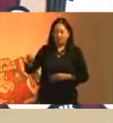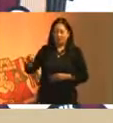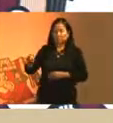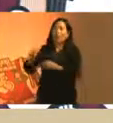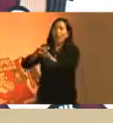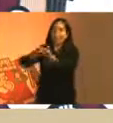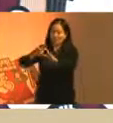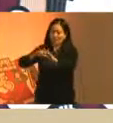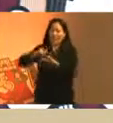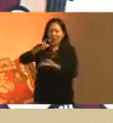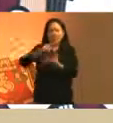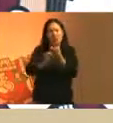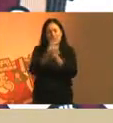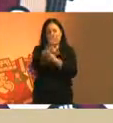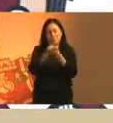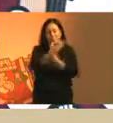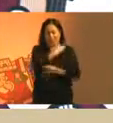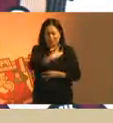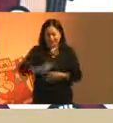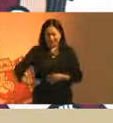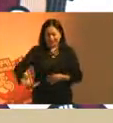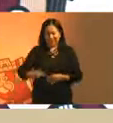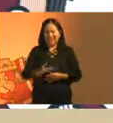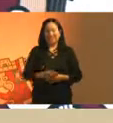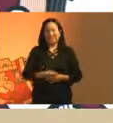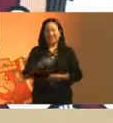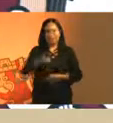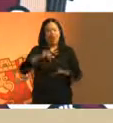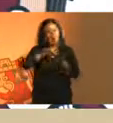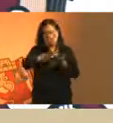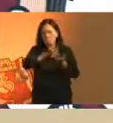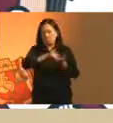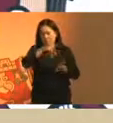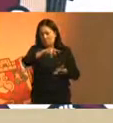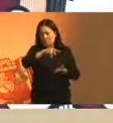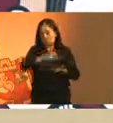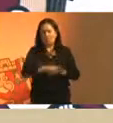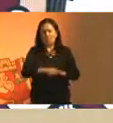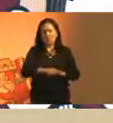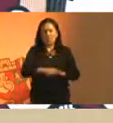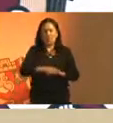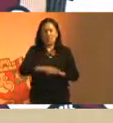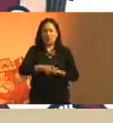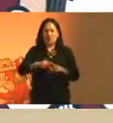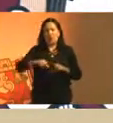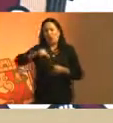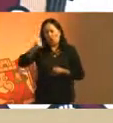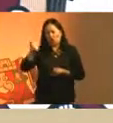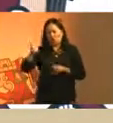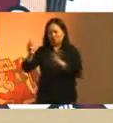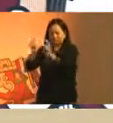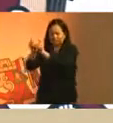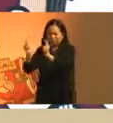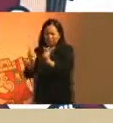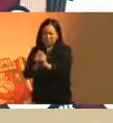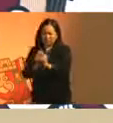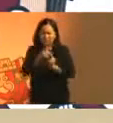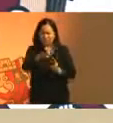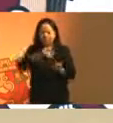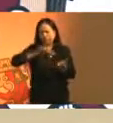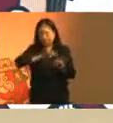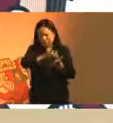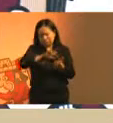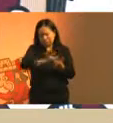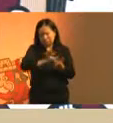calles el partido laborista de la crom apoya a calles el partido comunista de méxico apoya a calles